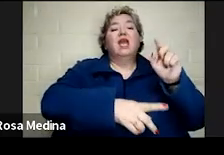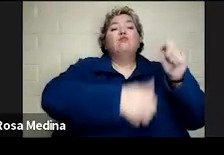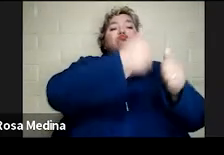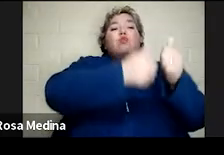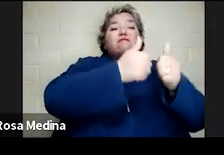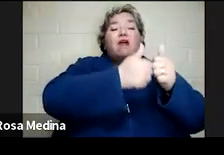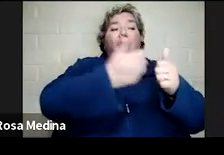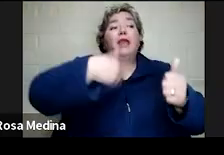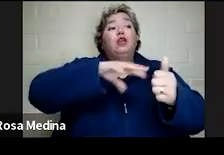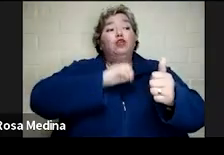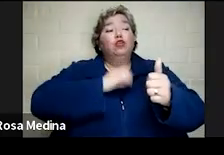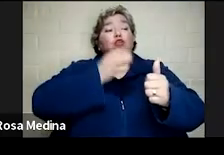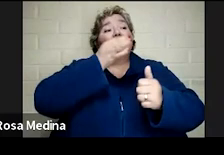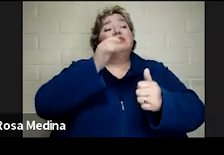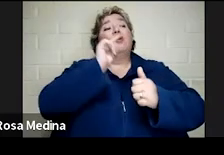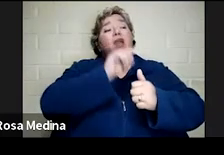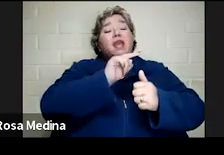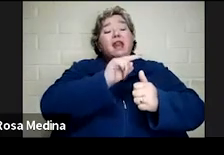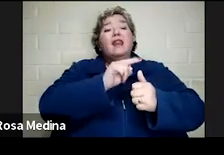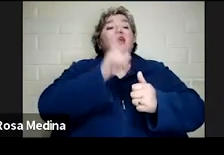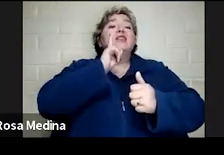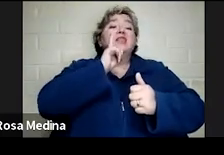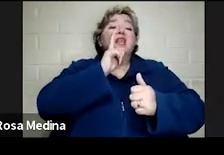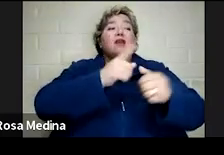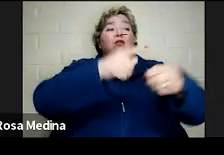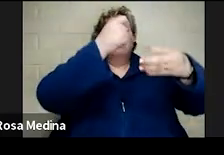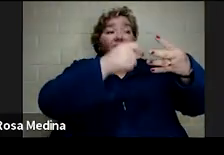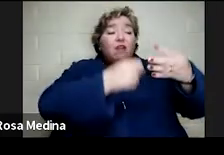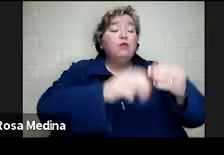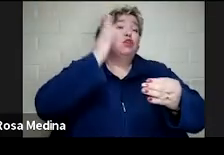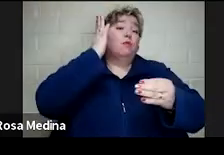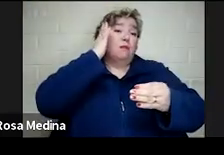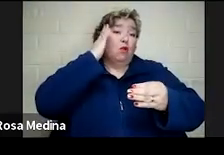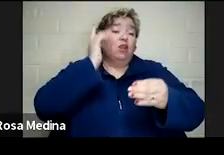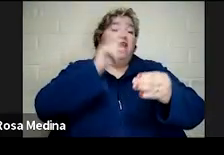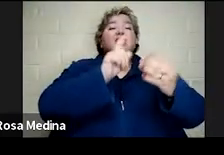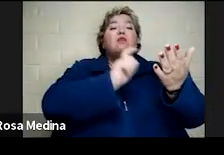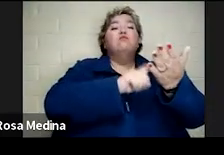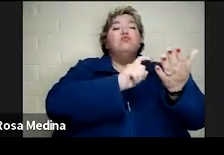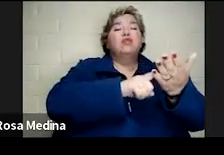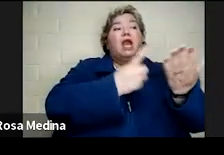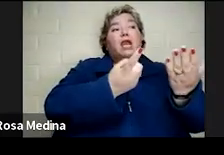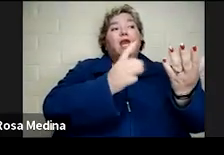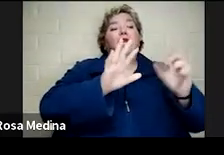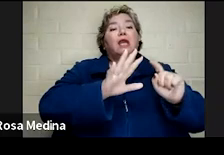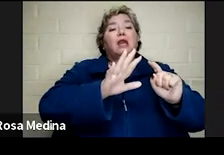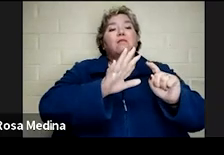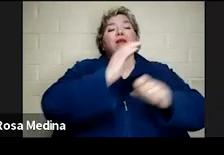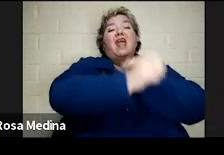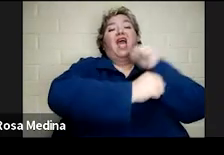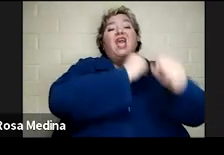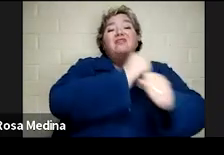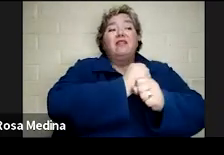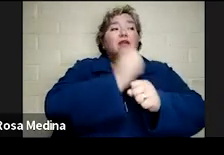decimos, ah, este niño tiene evaluamos su memoria y decimos tiene un puntaje que está dentro de lo esperado para su edad, entonces no hay ningún